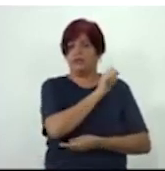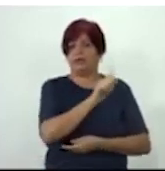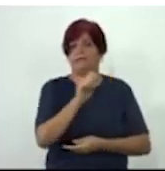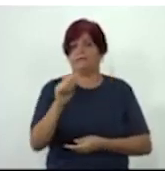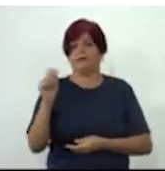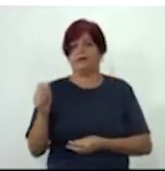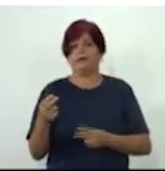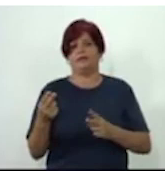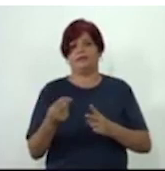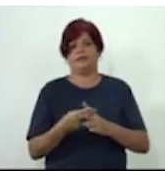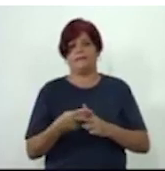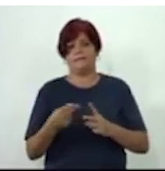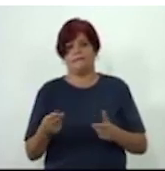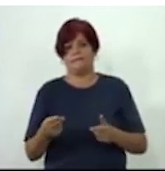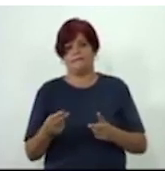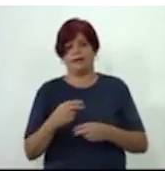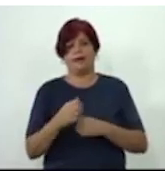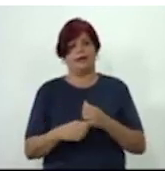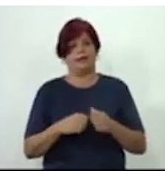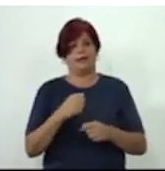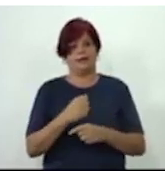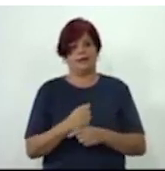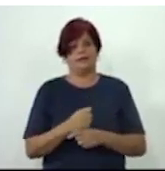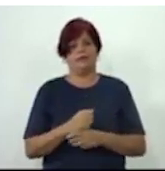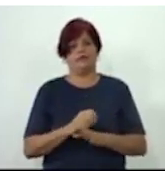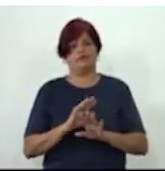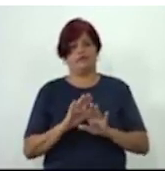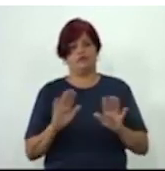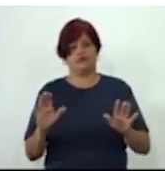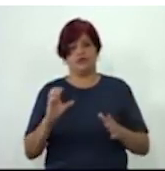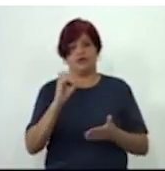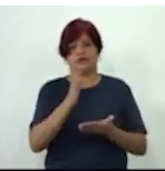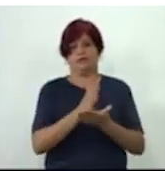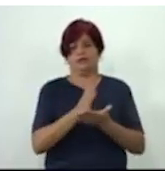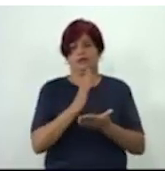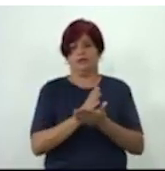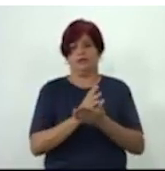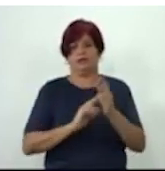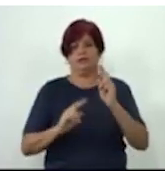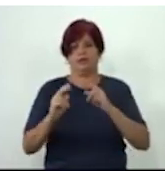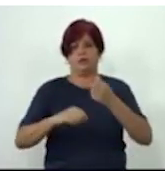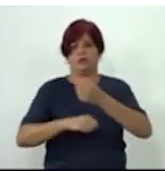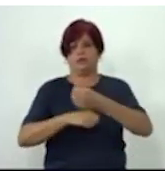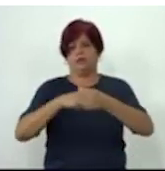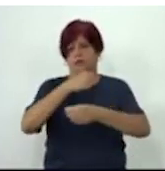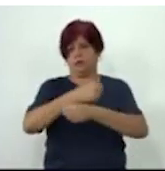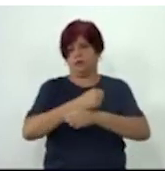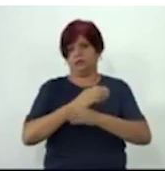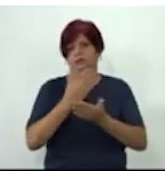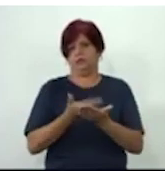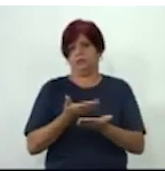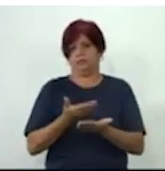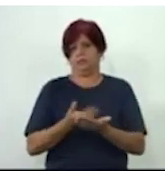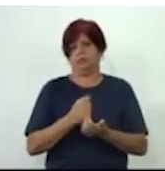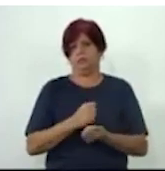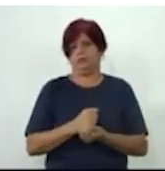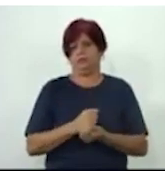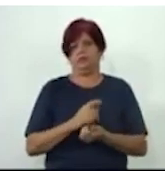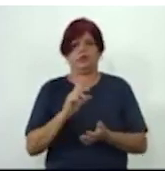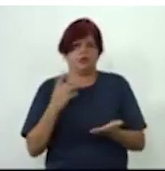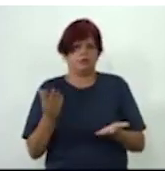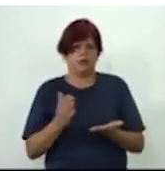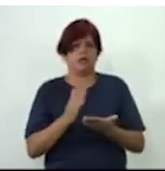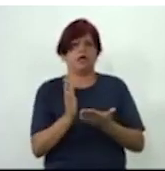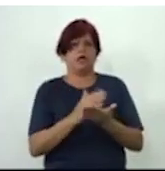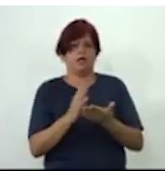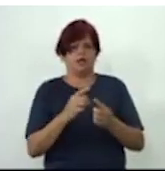para la elaboración ya de la clase de acuerdo a la estructura que estamos proponiendo. O sea, el libro de